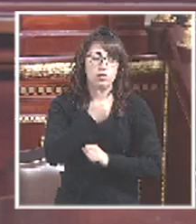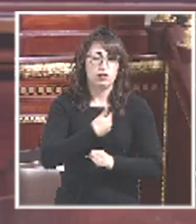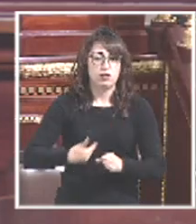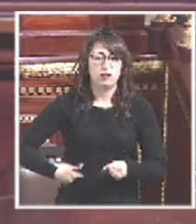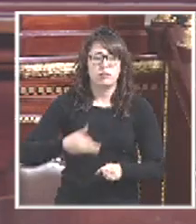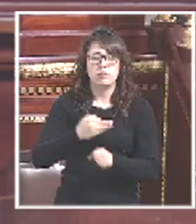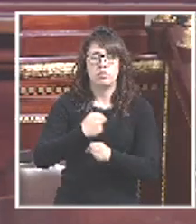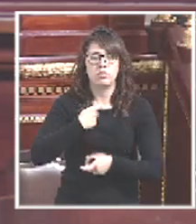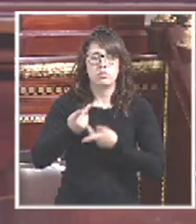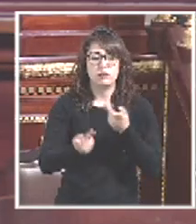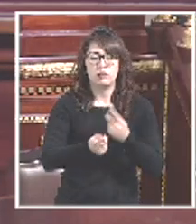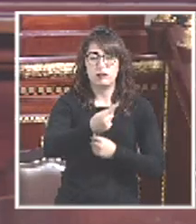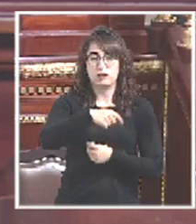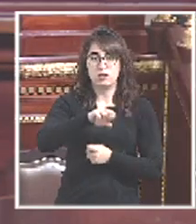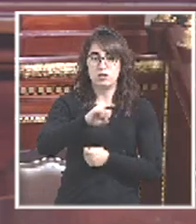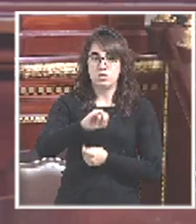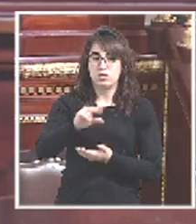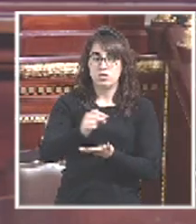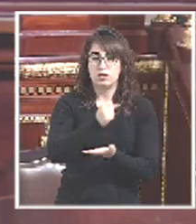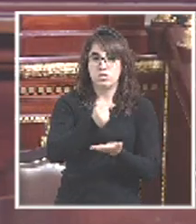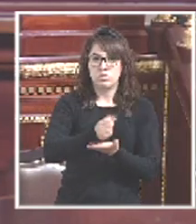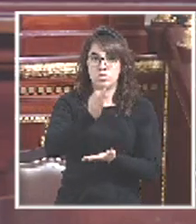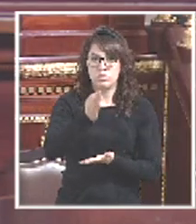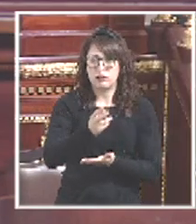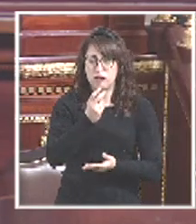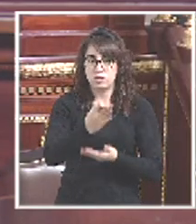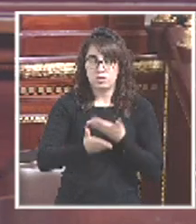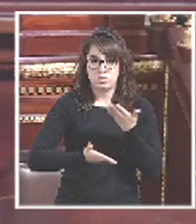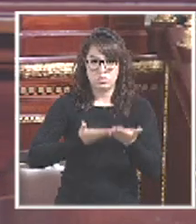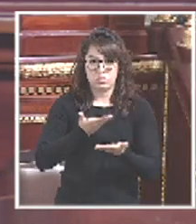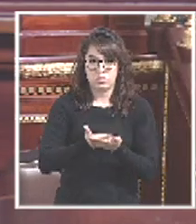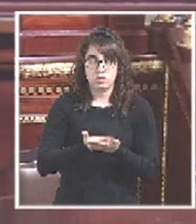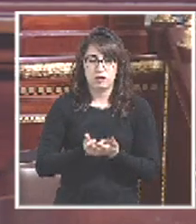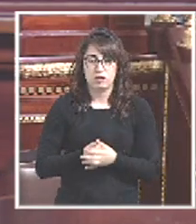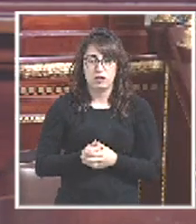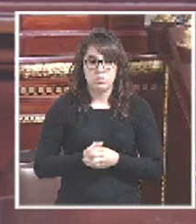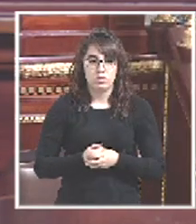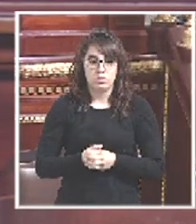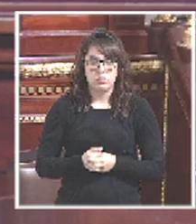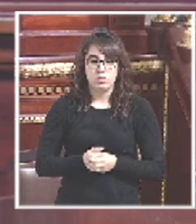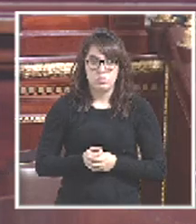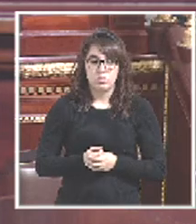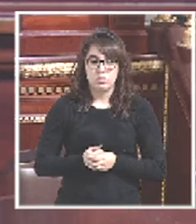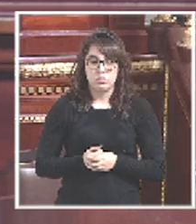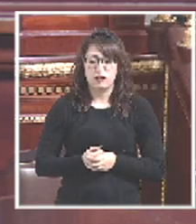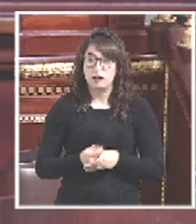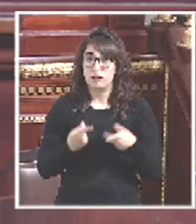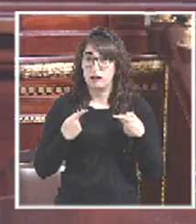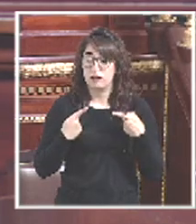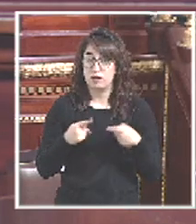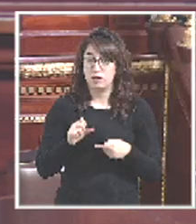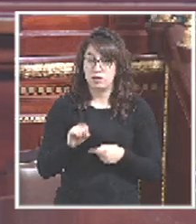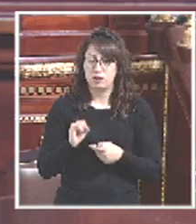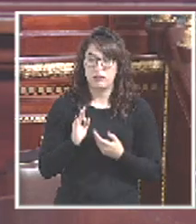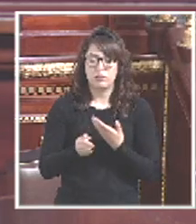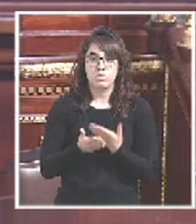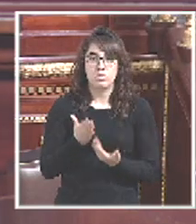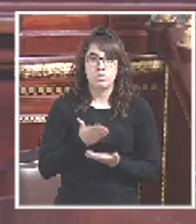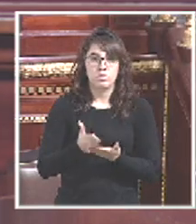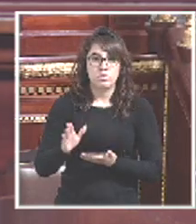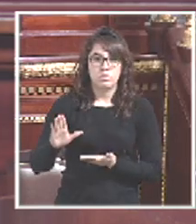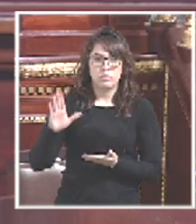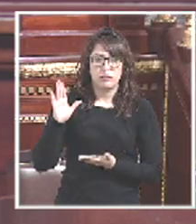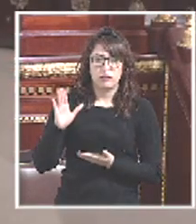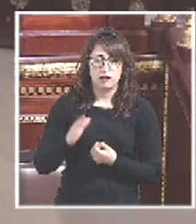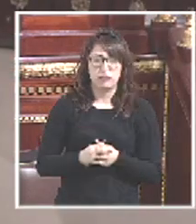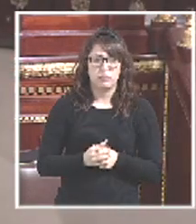votación económica se consulta a la Comisión Permanente si está a favor o en contra de la propuesta sometida a su consideración. Los que estén por la afirmativa, sírvanse manifestarlo